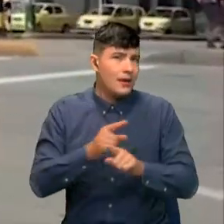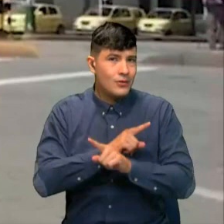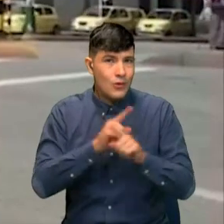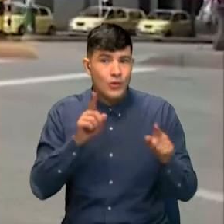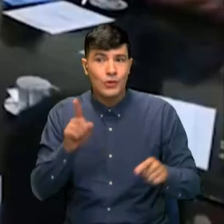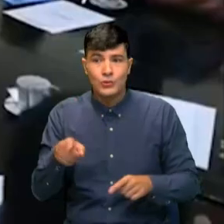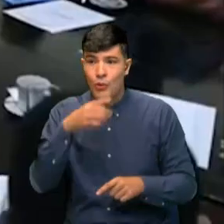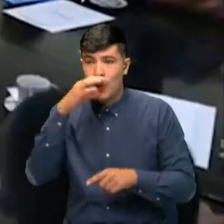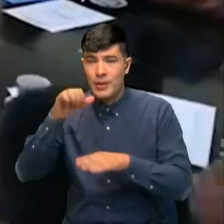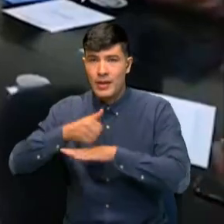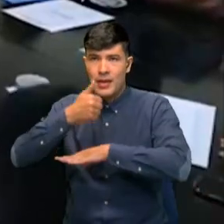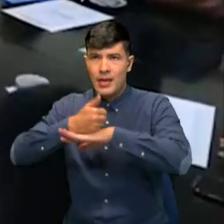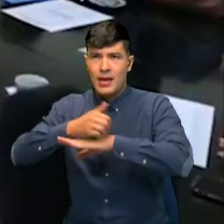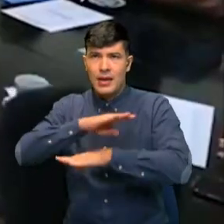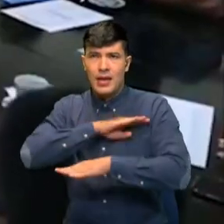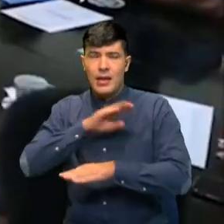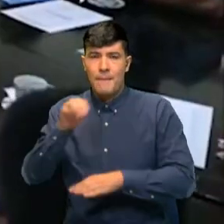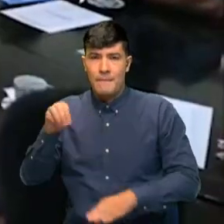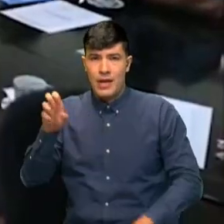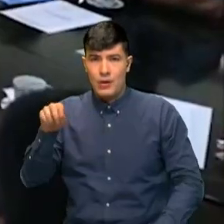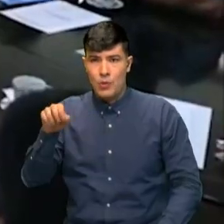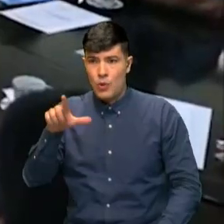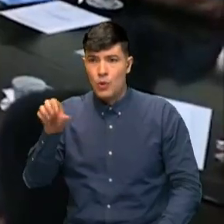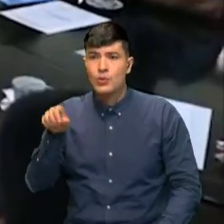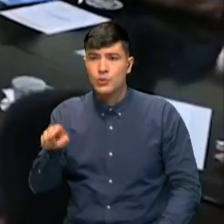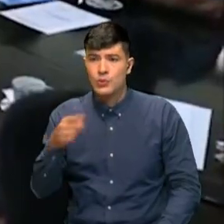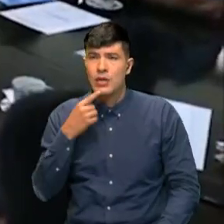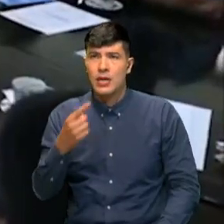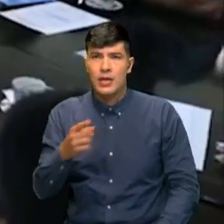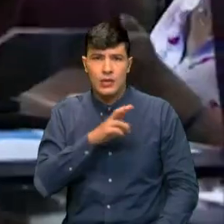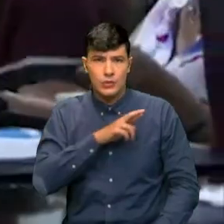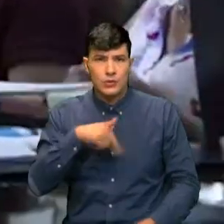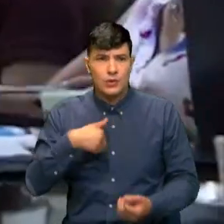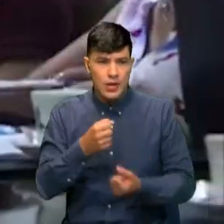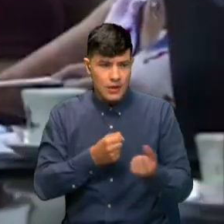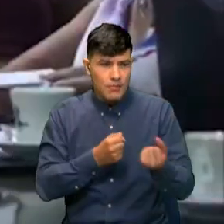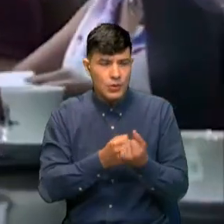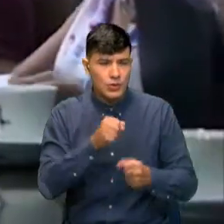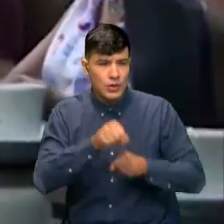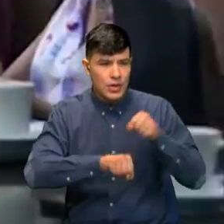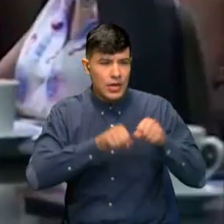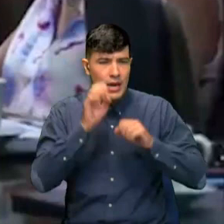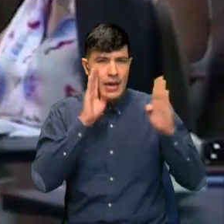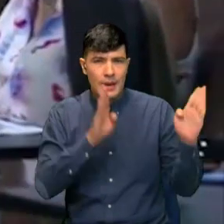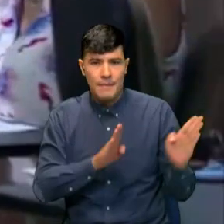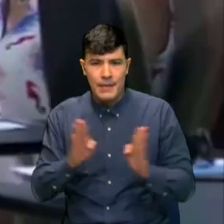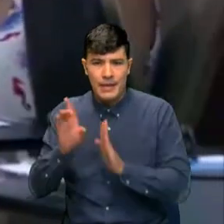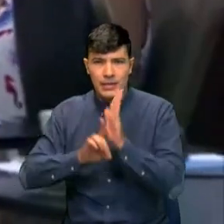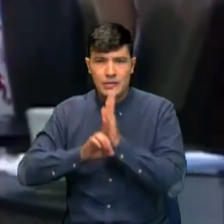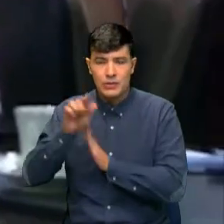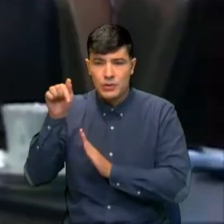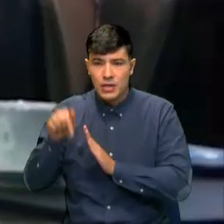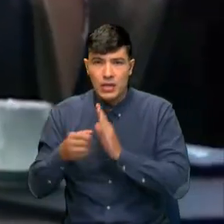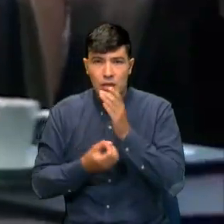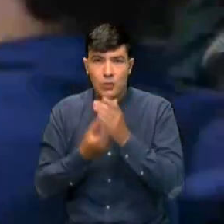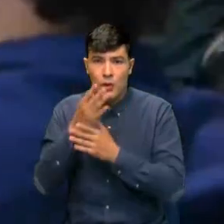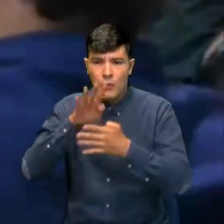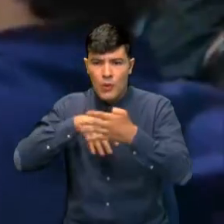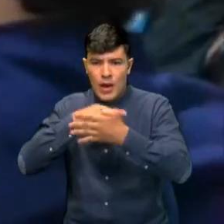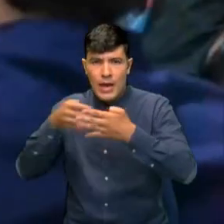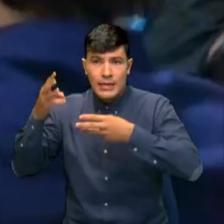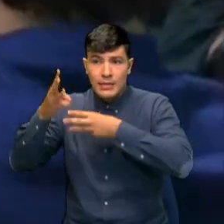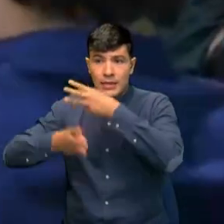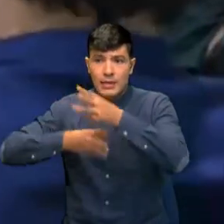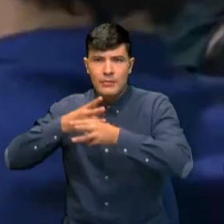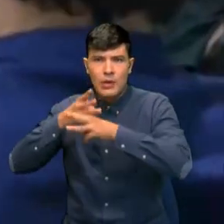a suelo nosotros les estamos apostando a la bicicleta en el marco del plan de desarrollo de la nueva agenda urbana mundial de los